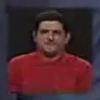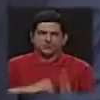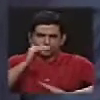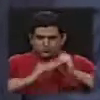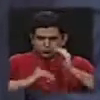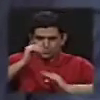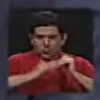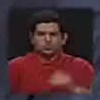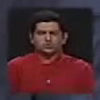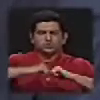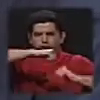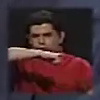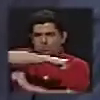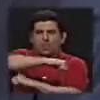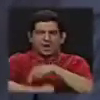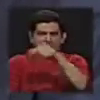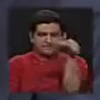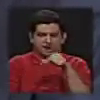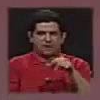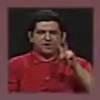construcción del puente sobre el río Virilla.